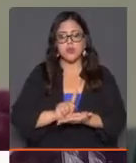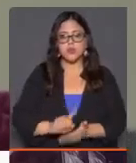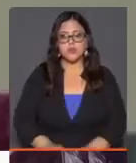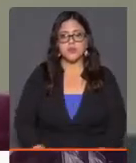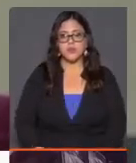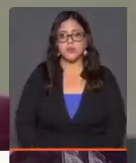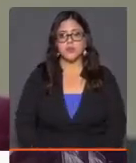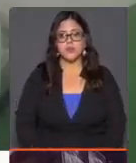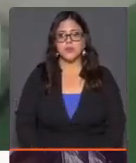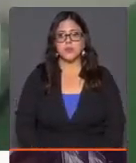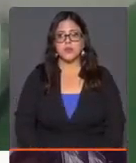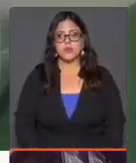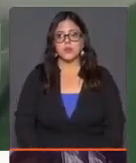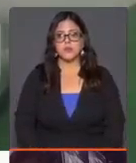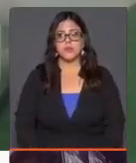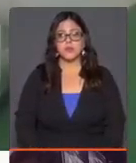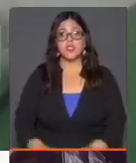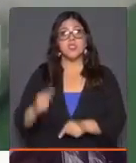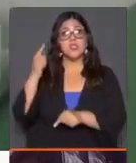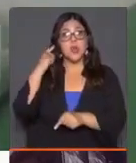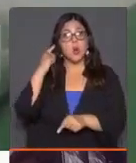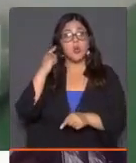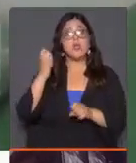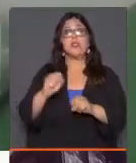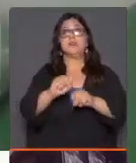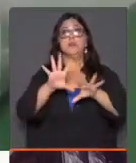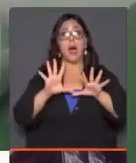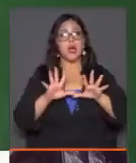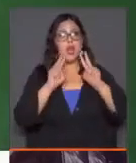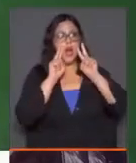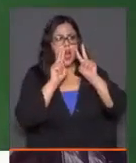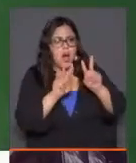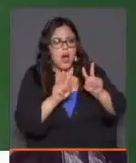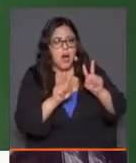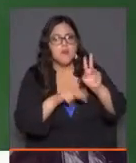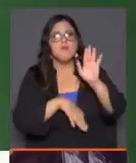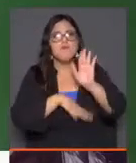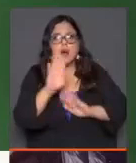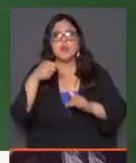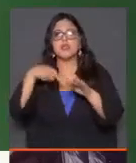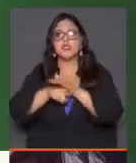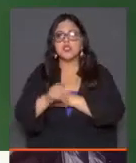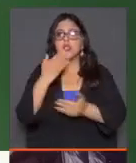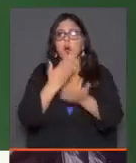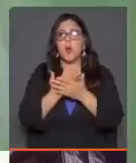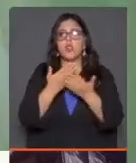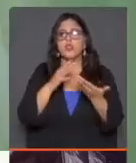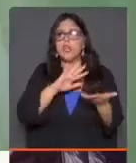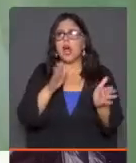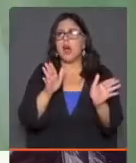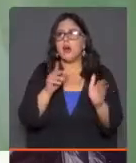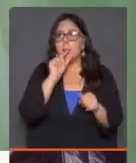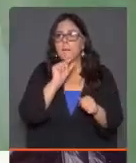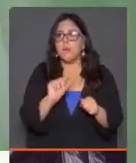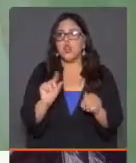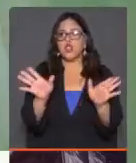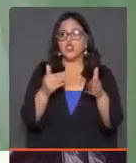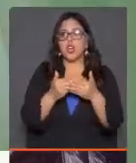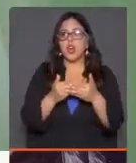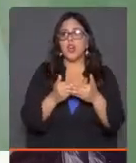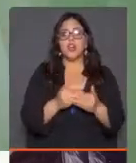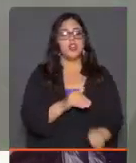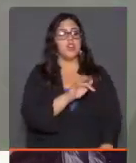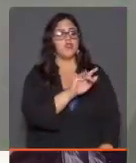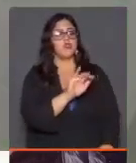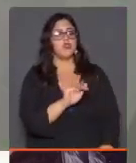Si escucharlo impacta, verlo lo hace bastante más. Entró cuando ya estaban cerca de cerrar en un tótem, digitó un